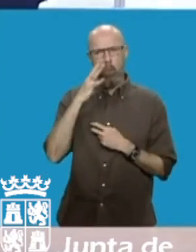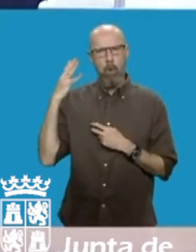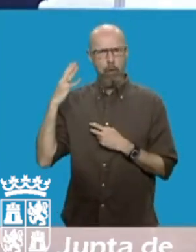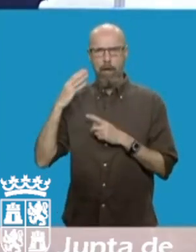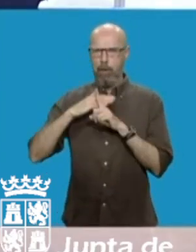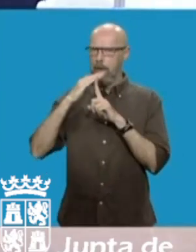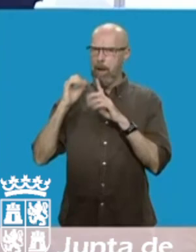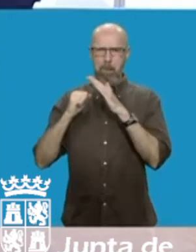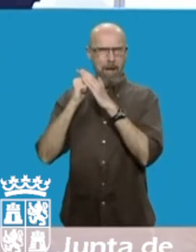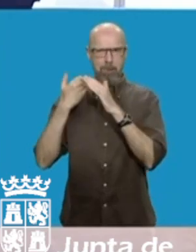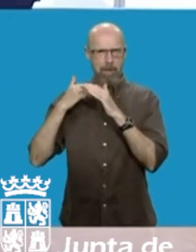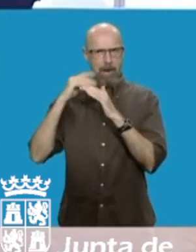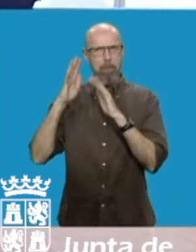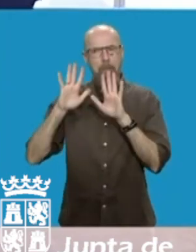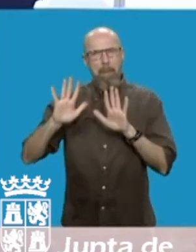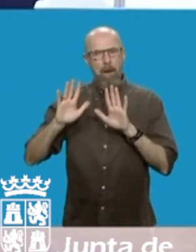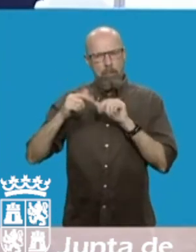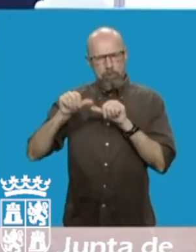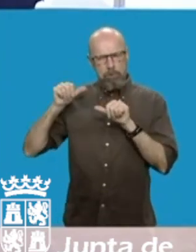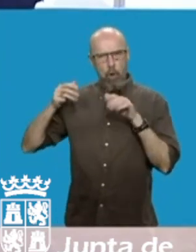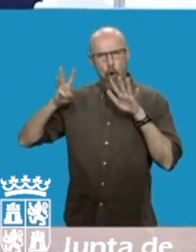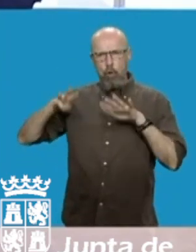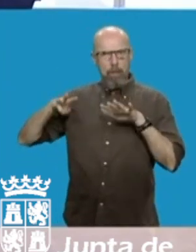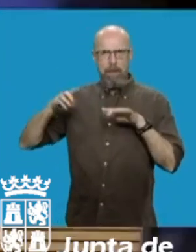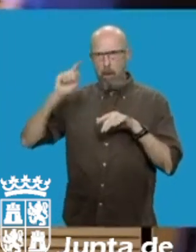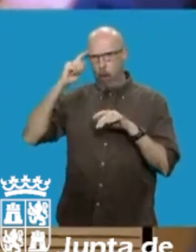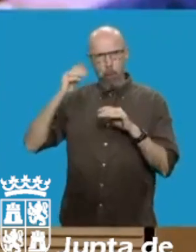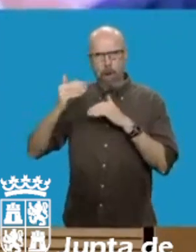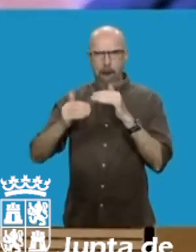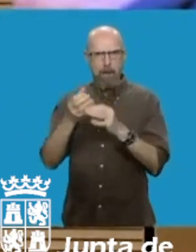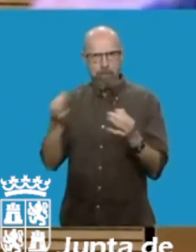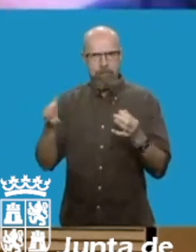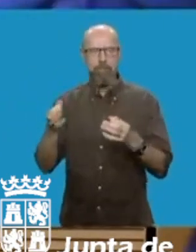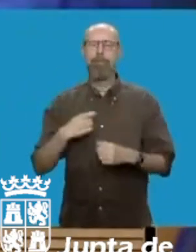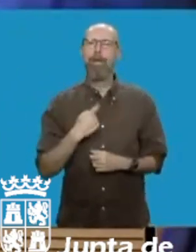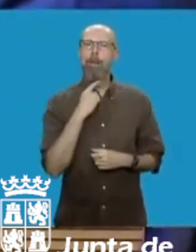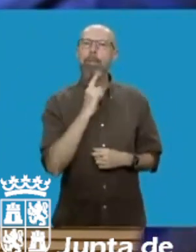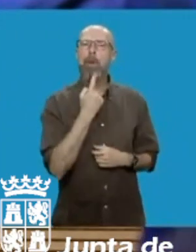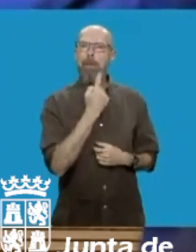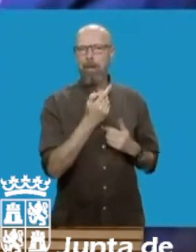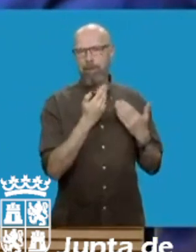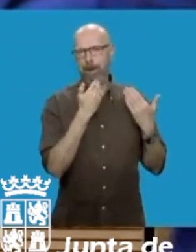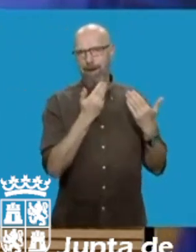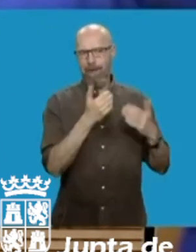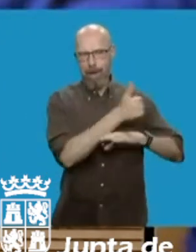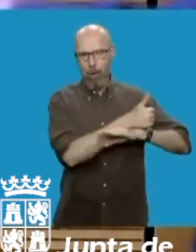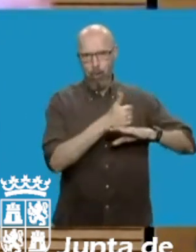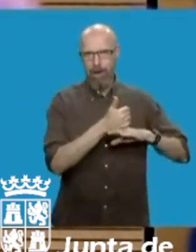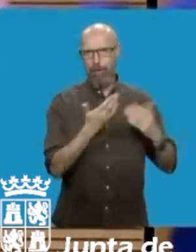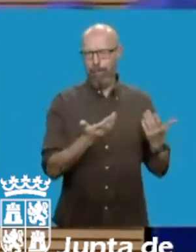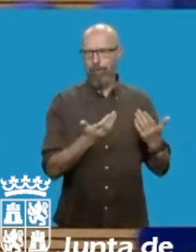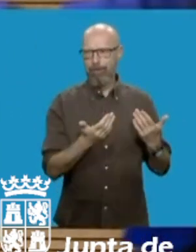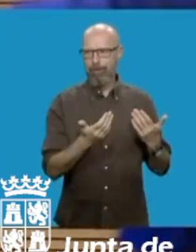pero estos últimos 8 meses han sido una auténtica locura. Sí, sí. Bueno, lo primero, muchas gracias al jurado, a todas las autoridades